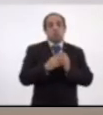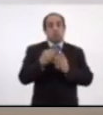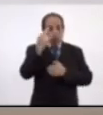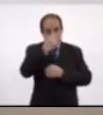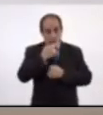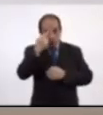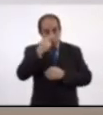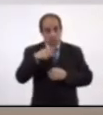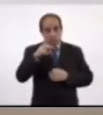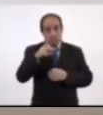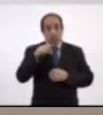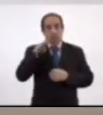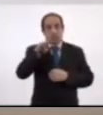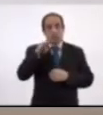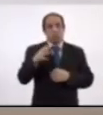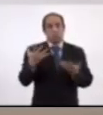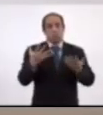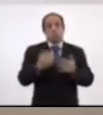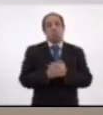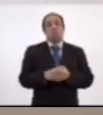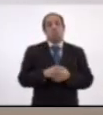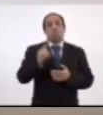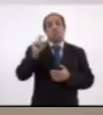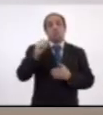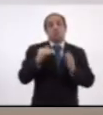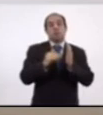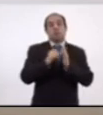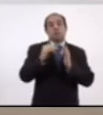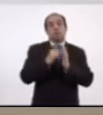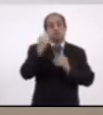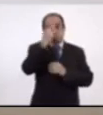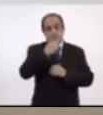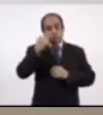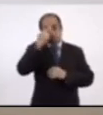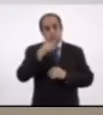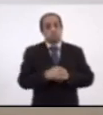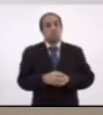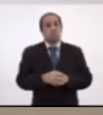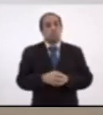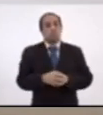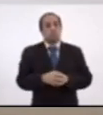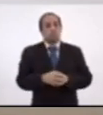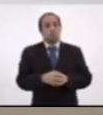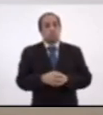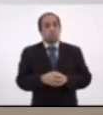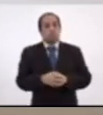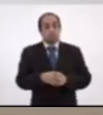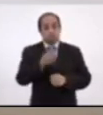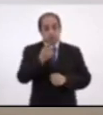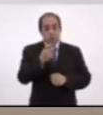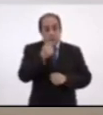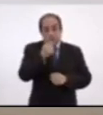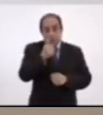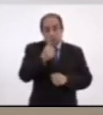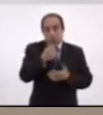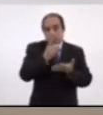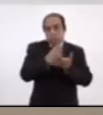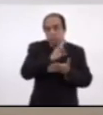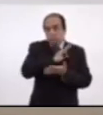en 2019 habíamos hecho 20 millones de consultas de medicina familiar. Entonces, ese es un poco lo único que se